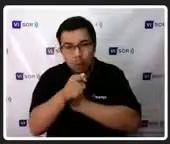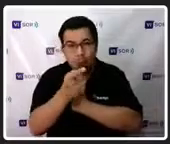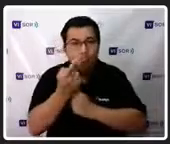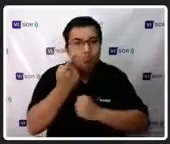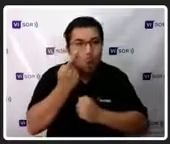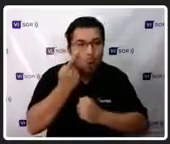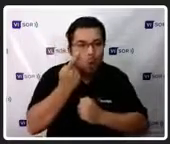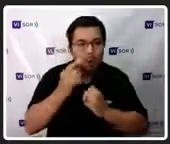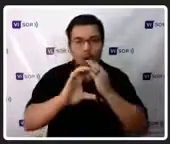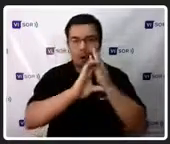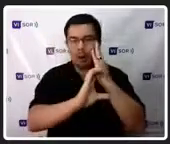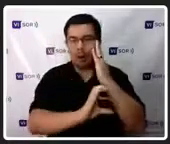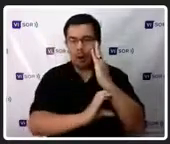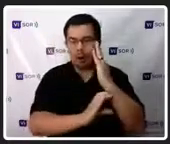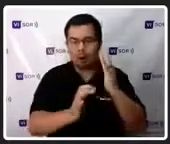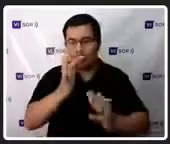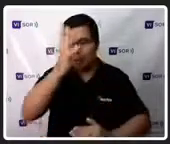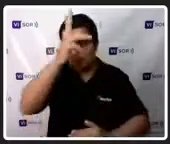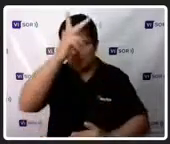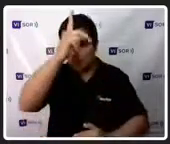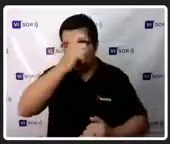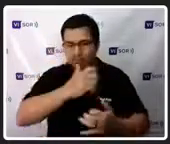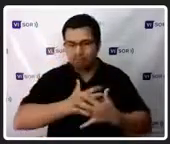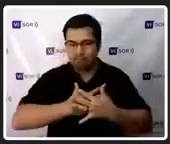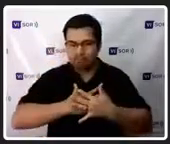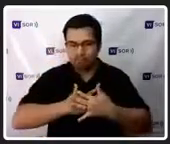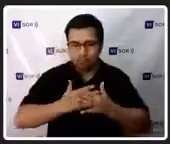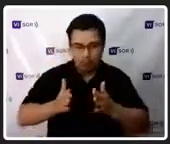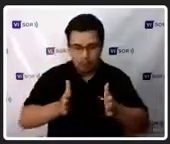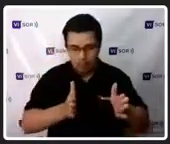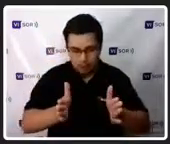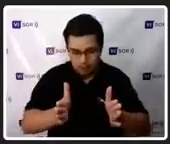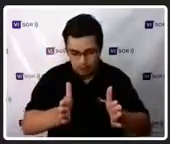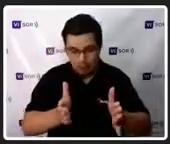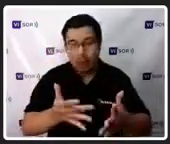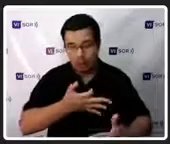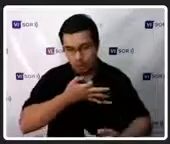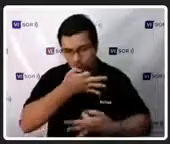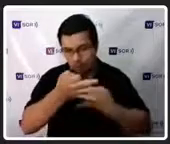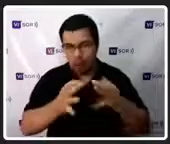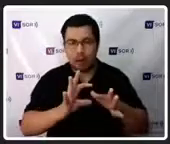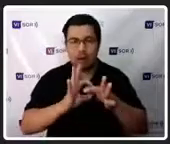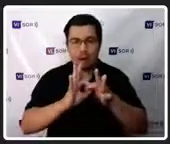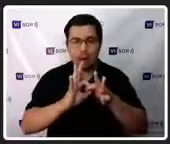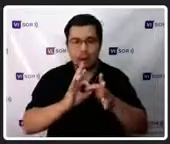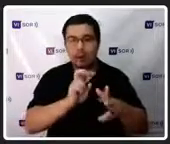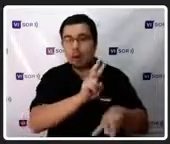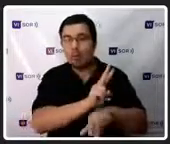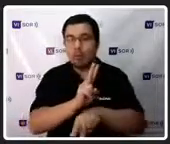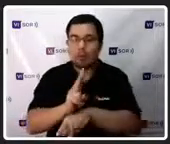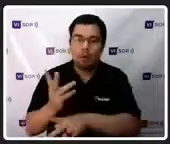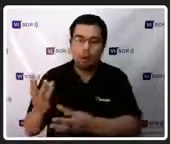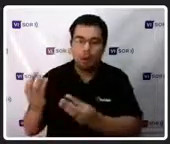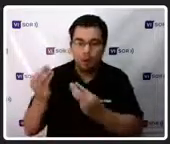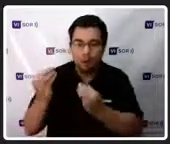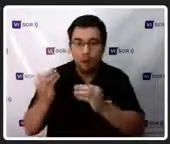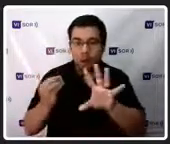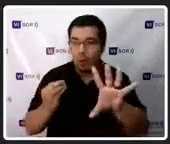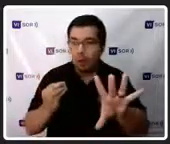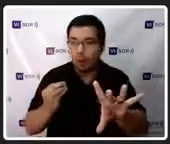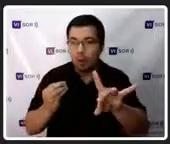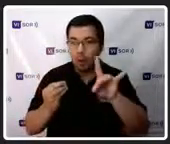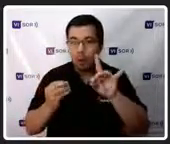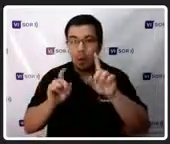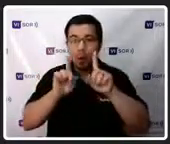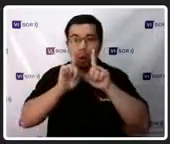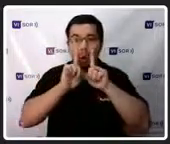el camino, gracias a buenos profes, insisto, descubrí la hotelería. Yo no tenía idea que quería ser hotelero, es lo que me dedico,